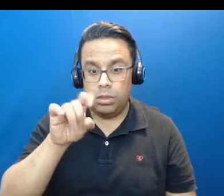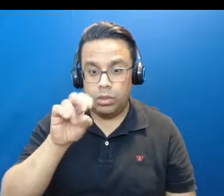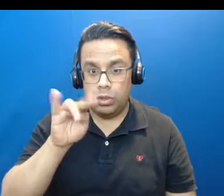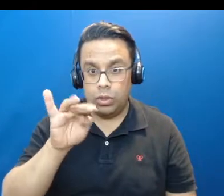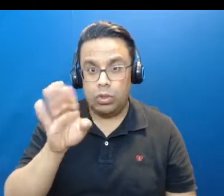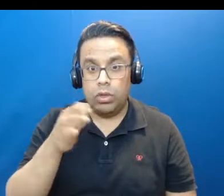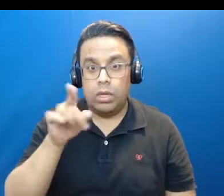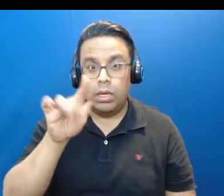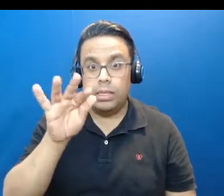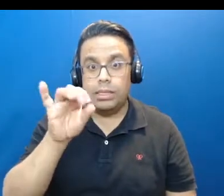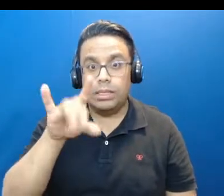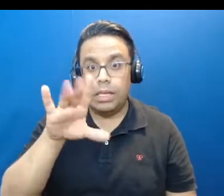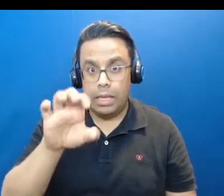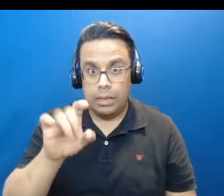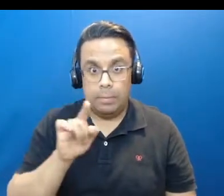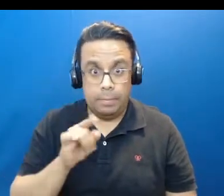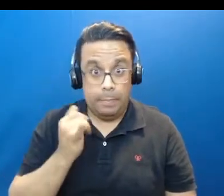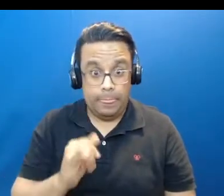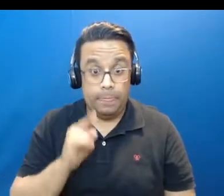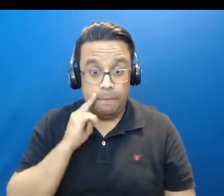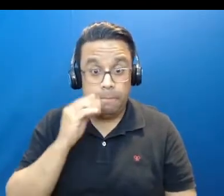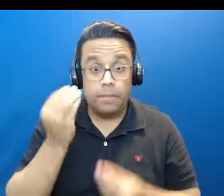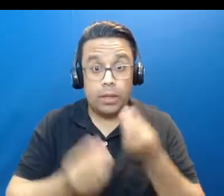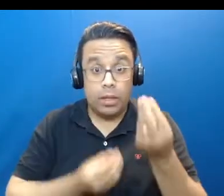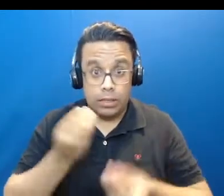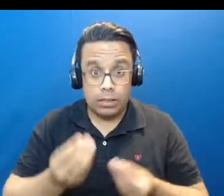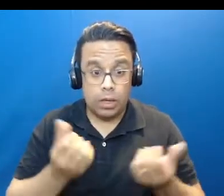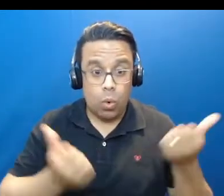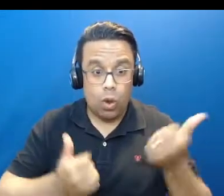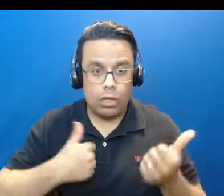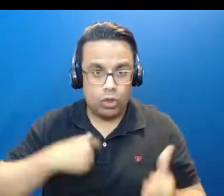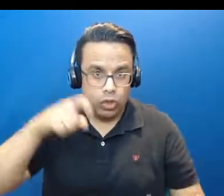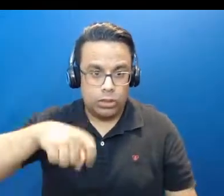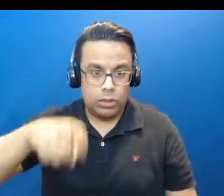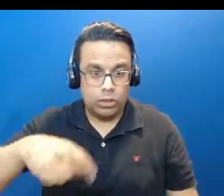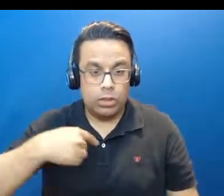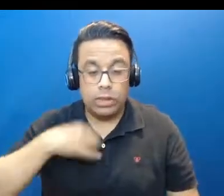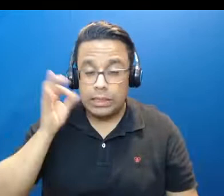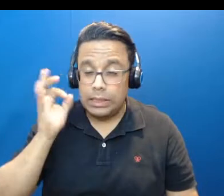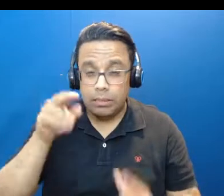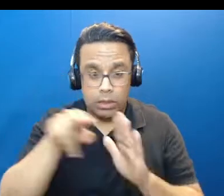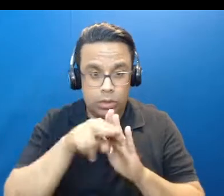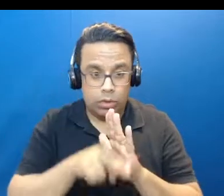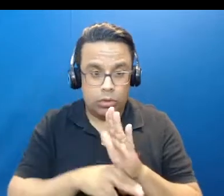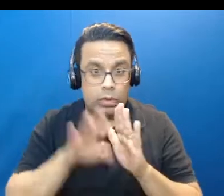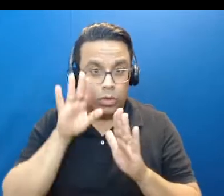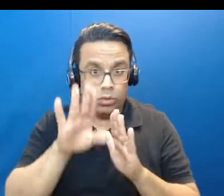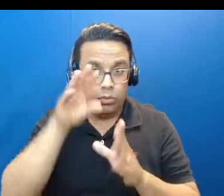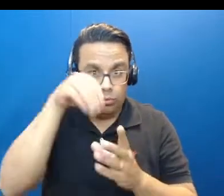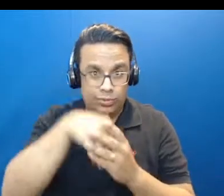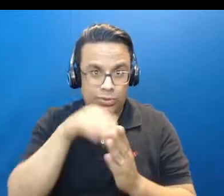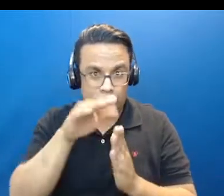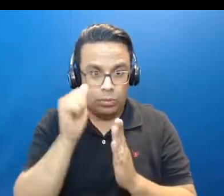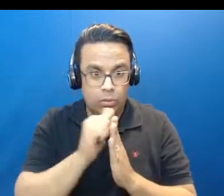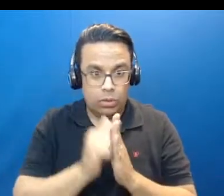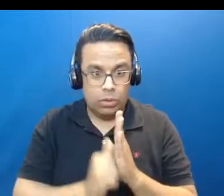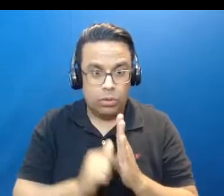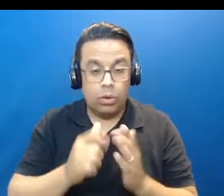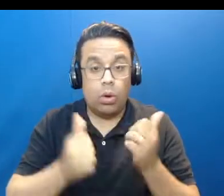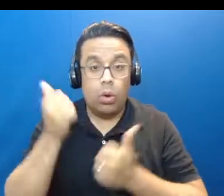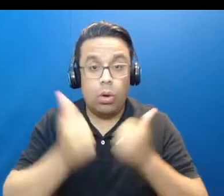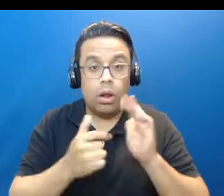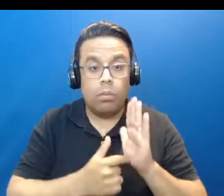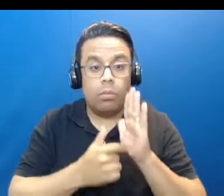a configurar el tipo de acotado que necesitamos. Por defecto, AutoCAD trae un